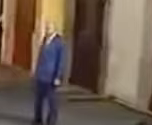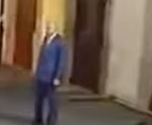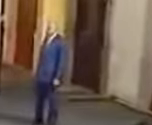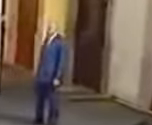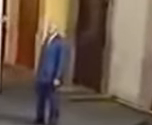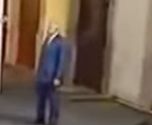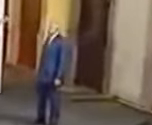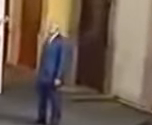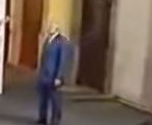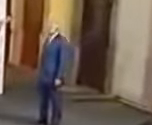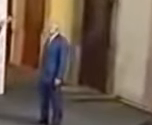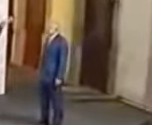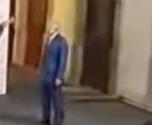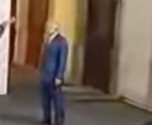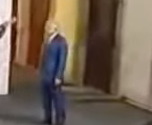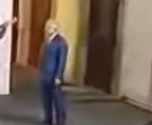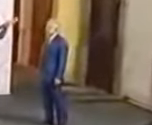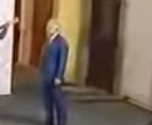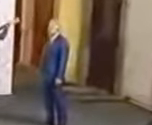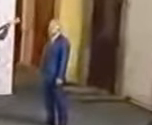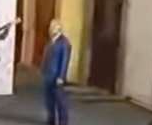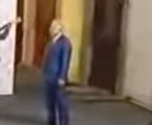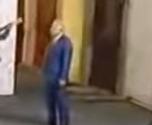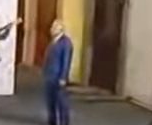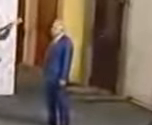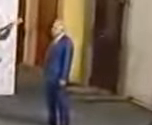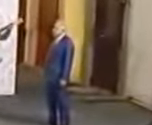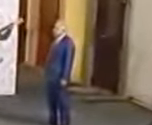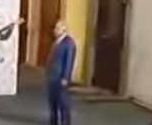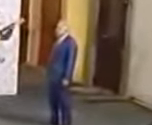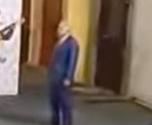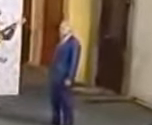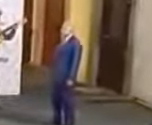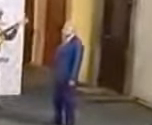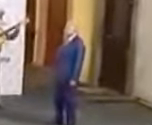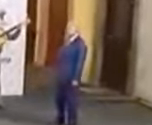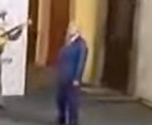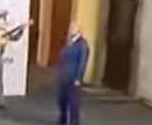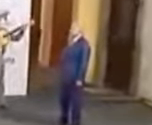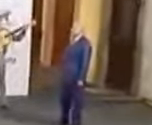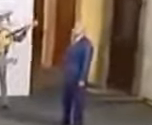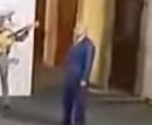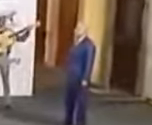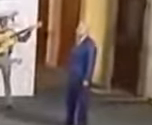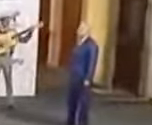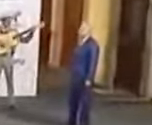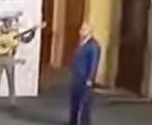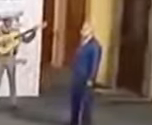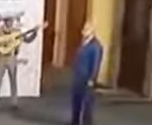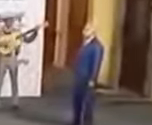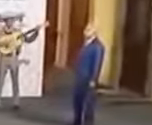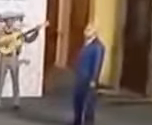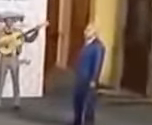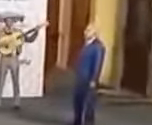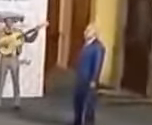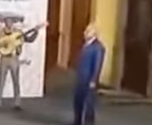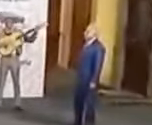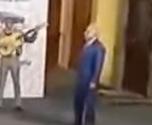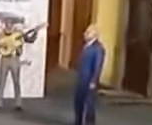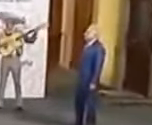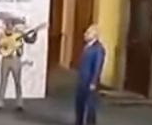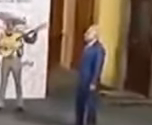en tu santo te encuentres gustosa y tranquilo tu fiel corazón.